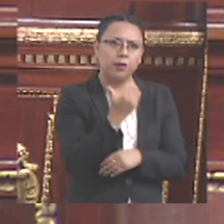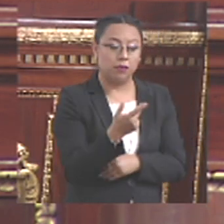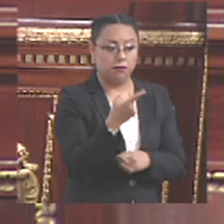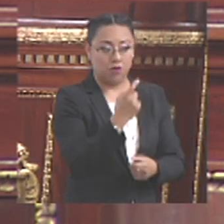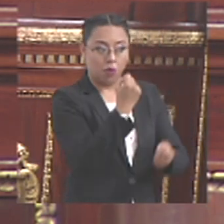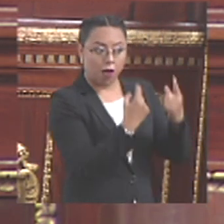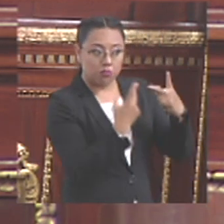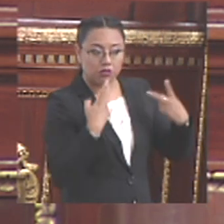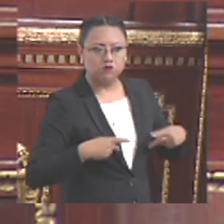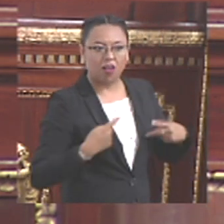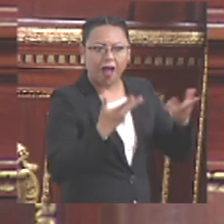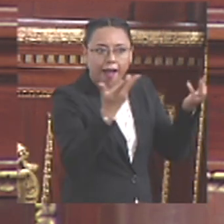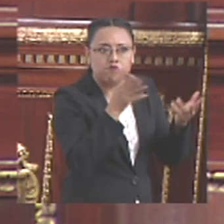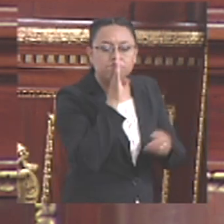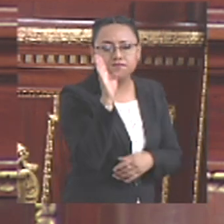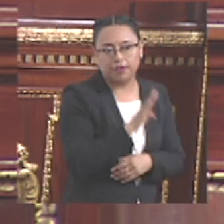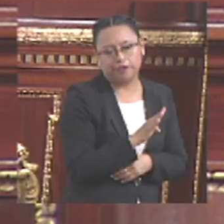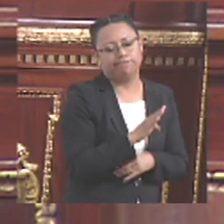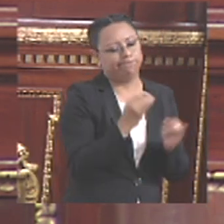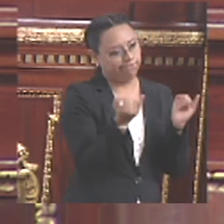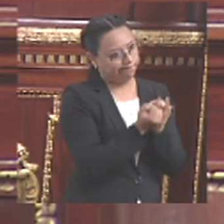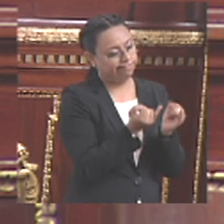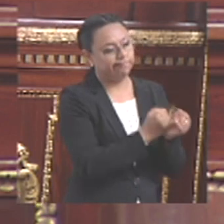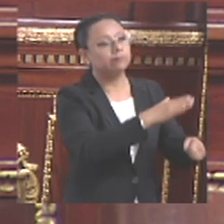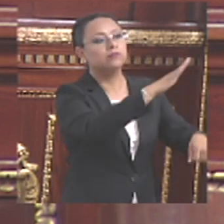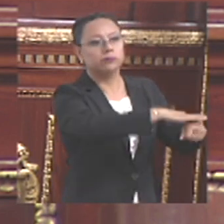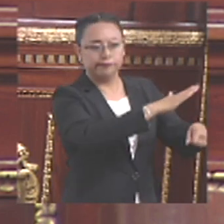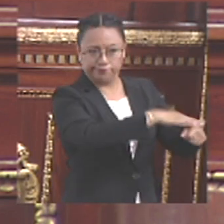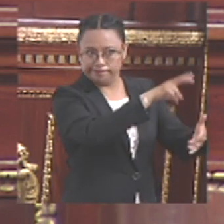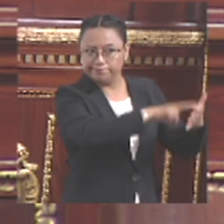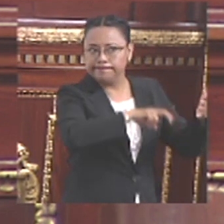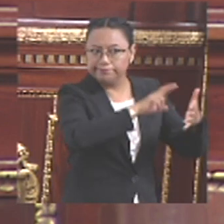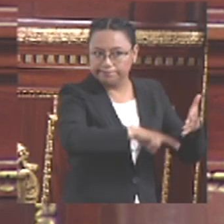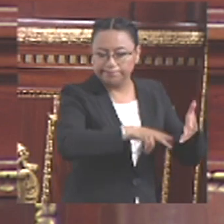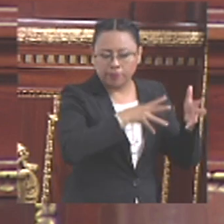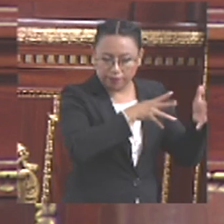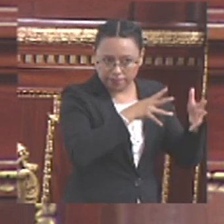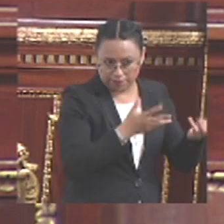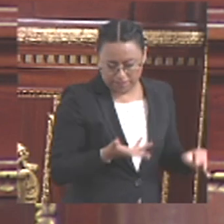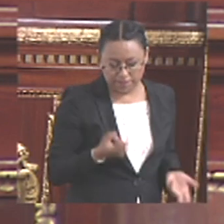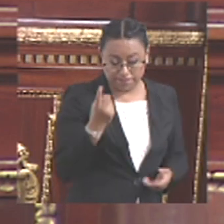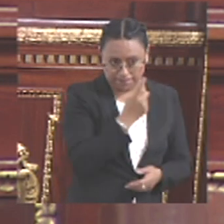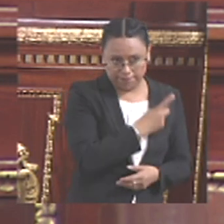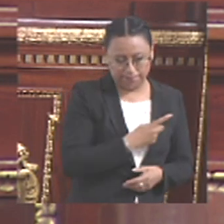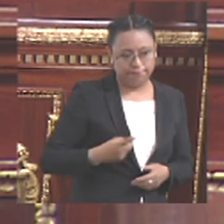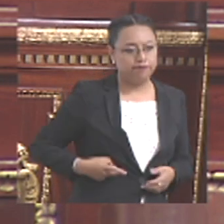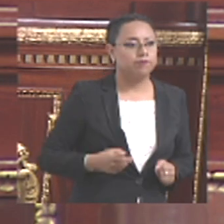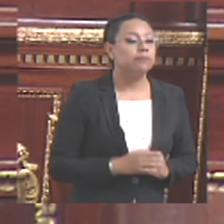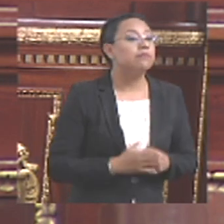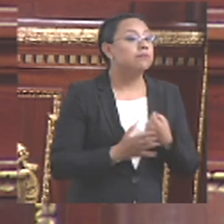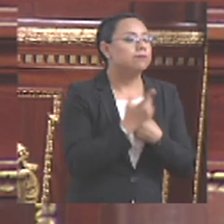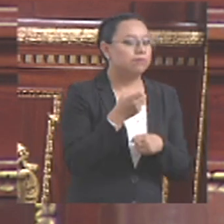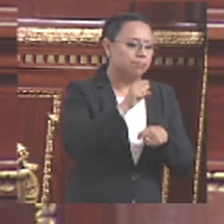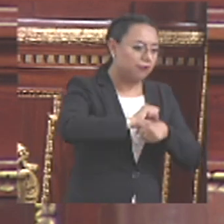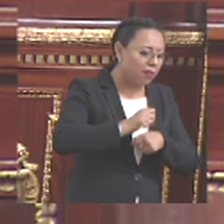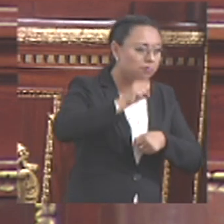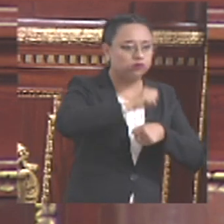pendiente. Porque también se está utilizando, hoy vemos como un día sí y otro también, cada semana vienen y nos